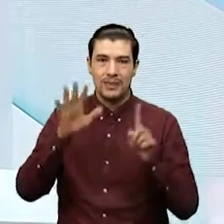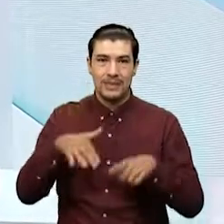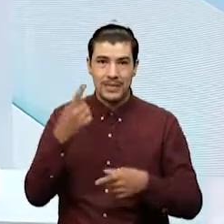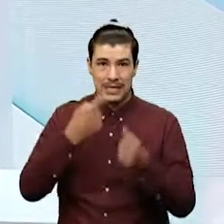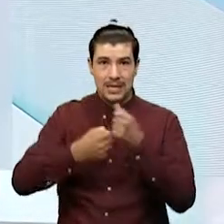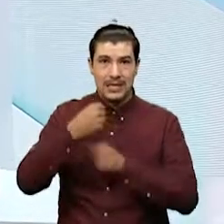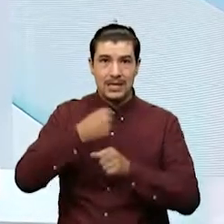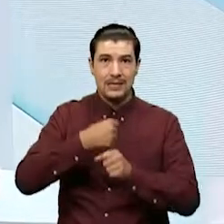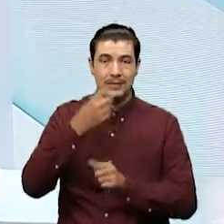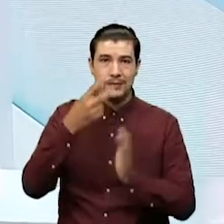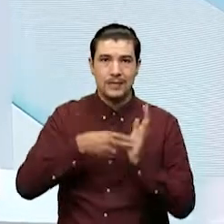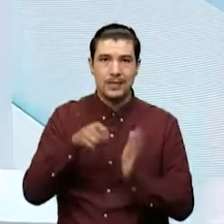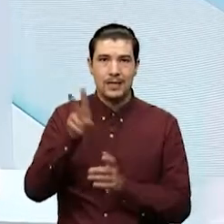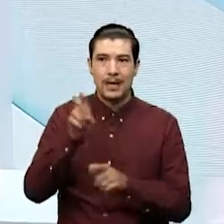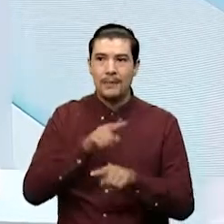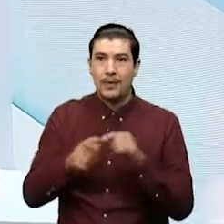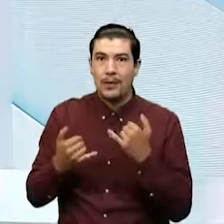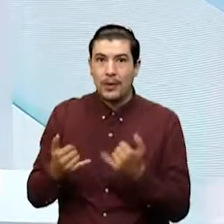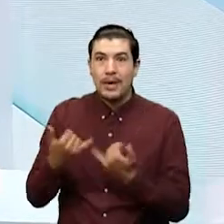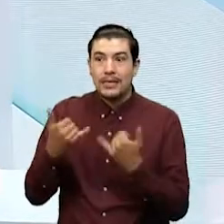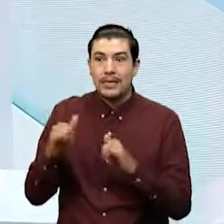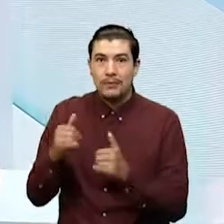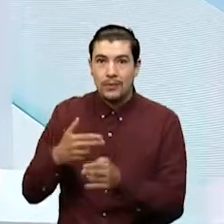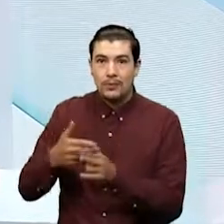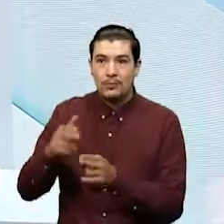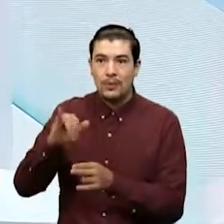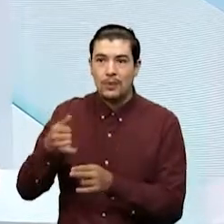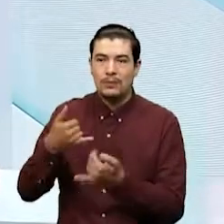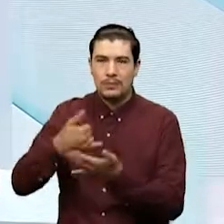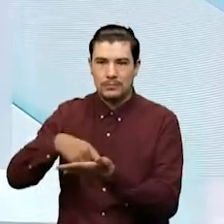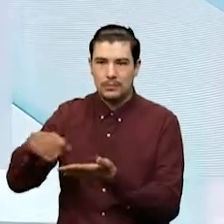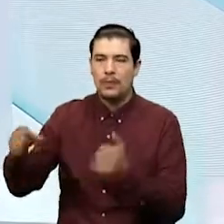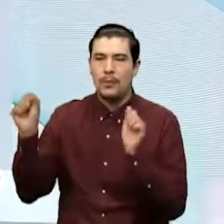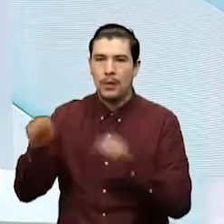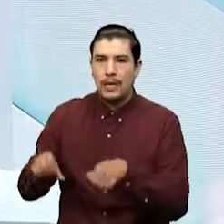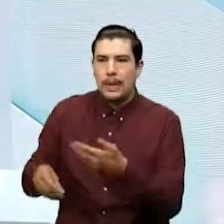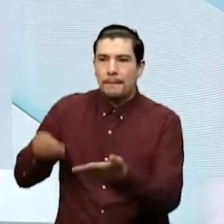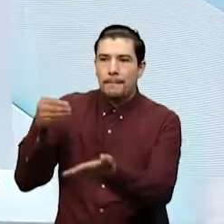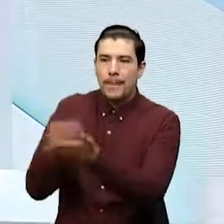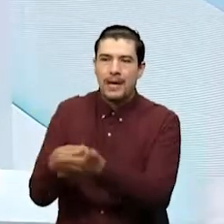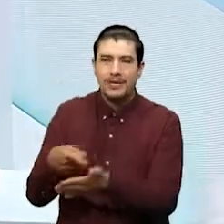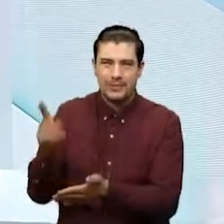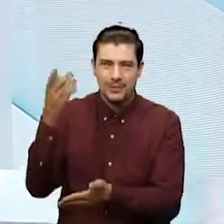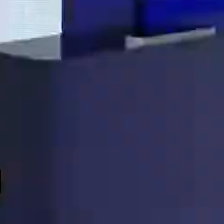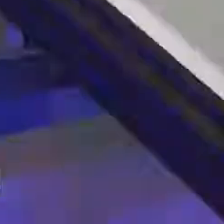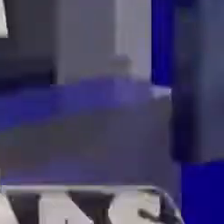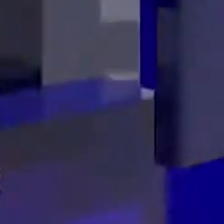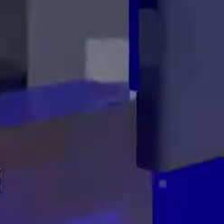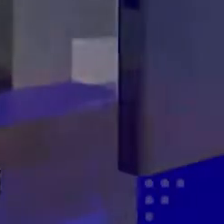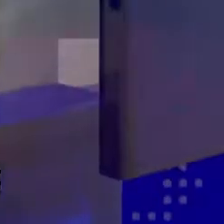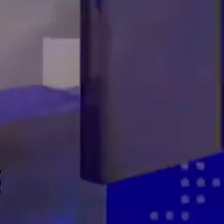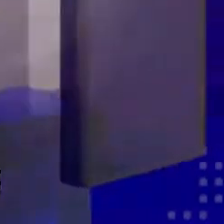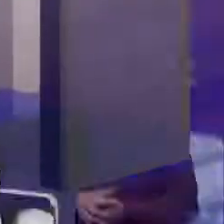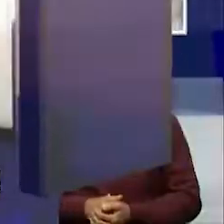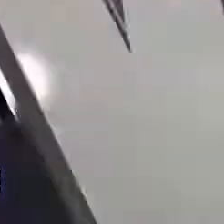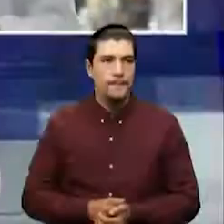se dará vía libre a partir de este jueves carles sánchez nos amplía la información buenas tardes karen adelante